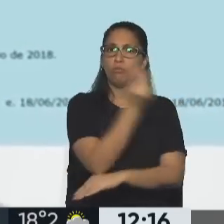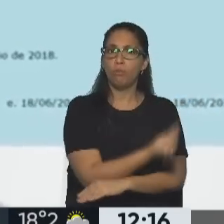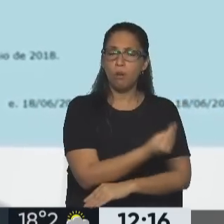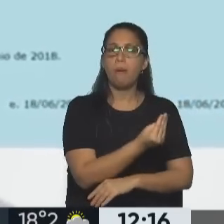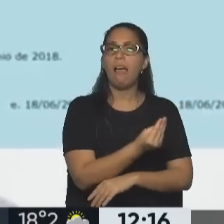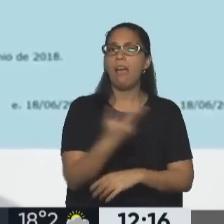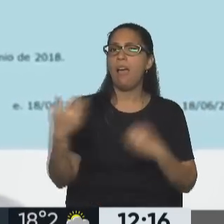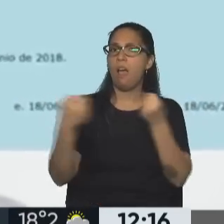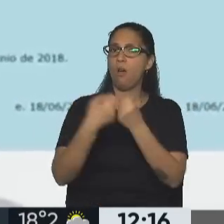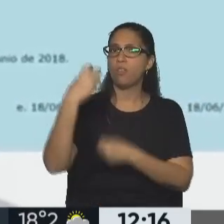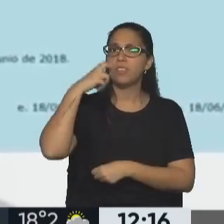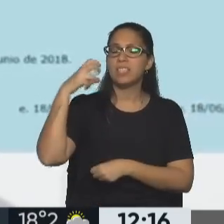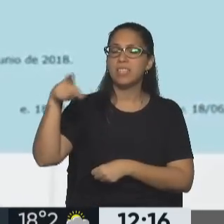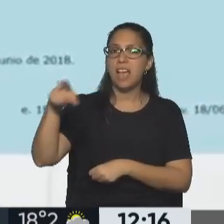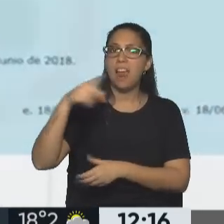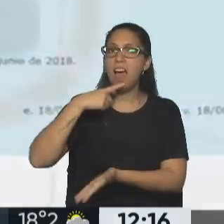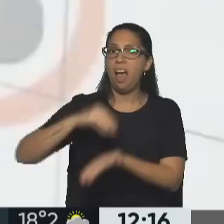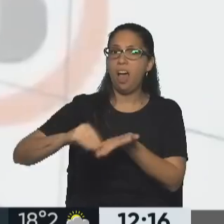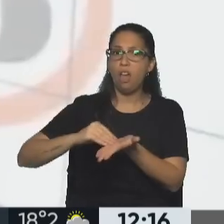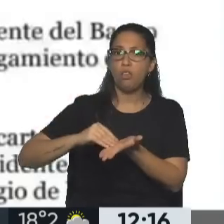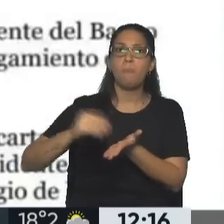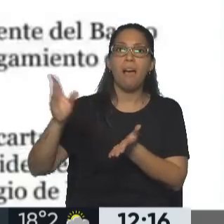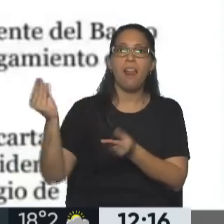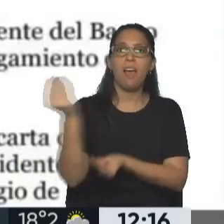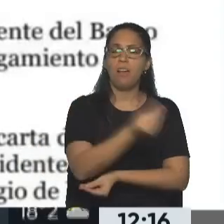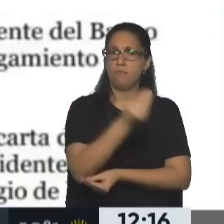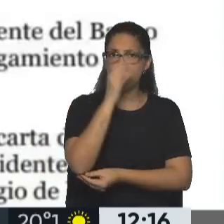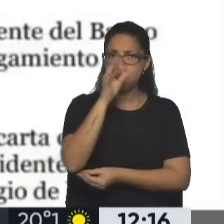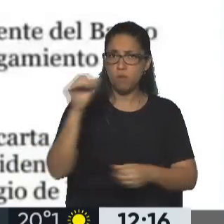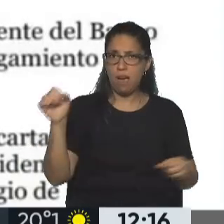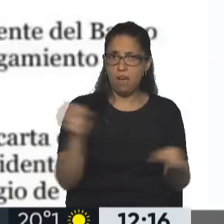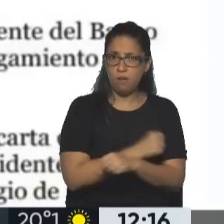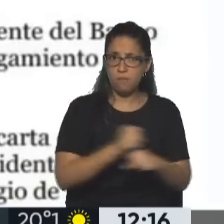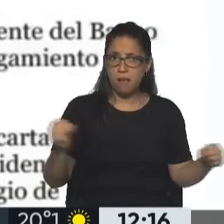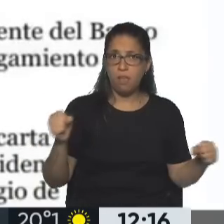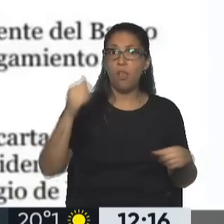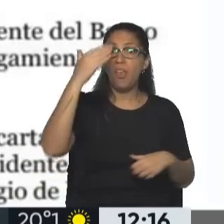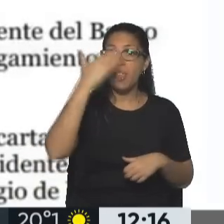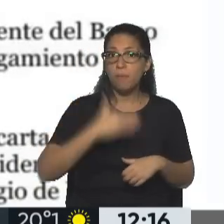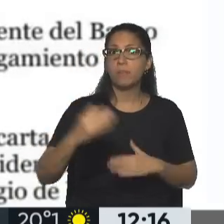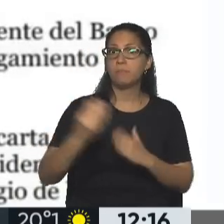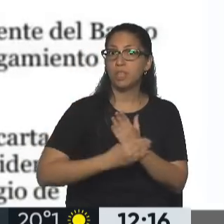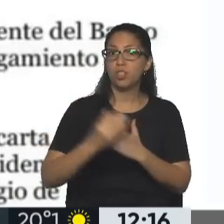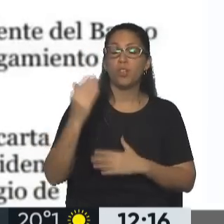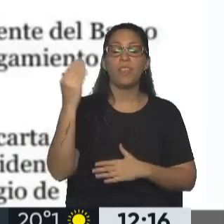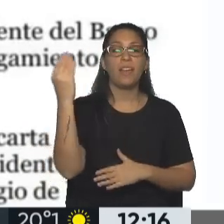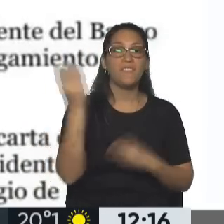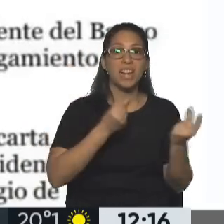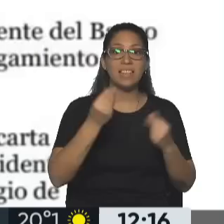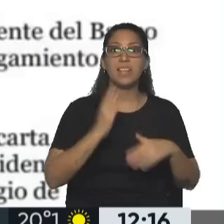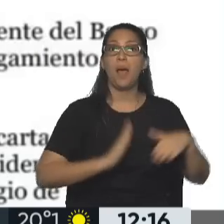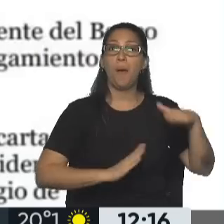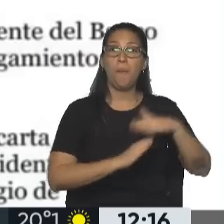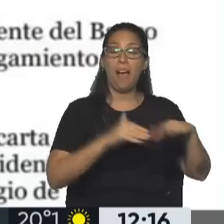al Senado para la designación, la cual nunca se concretó. No obstante, la designación del ministro de Finanzas como presidente del Banco